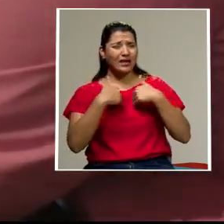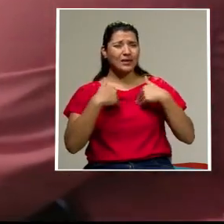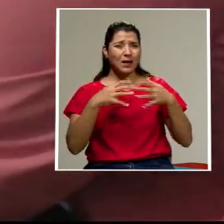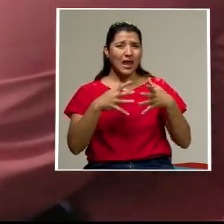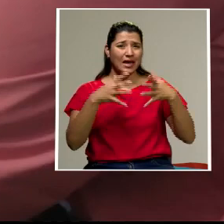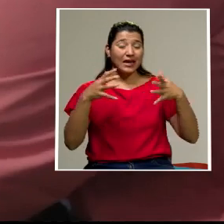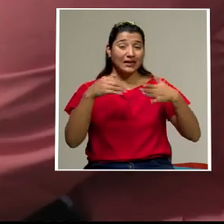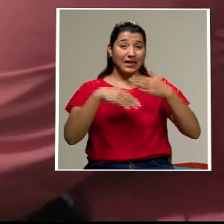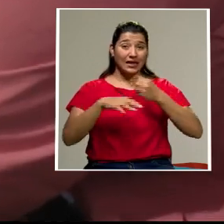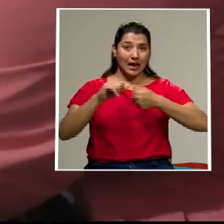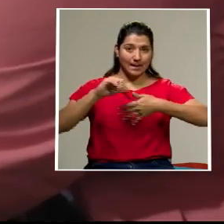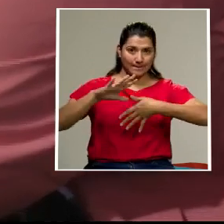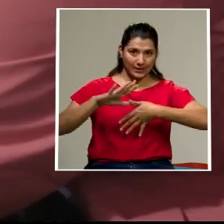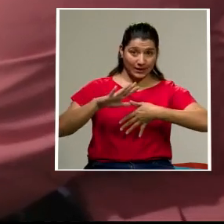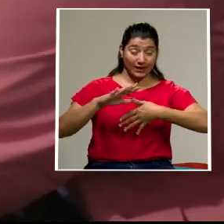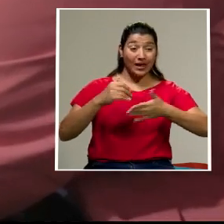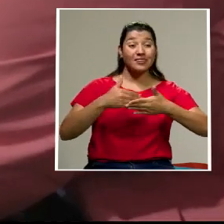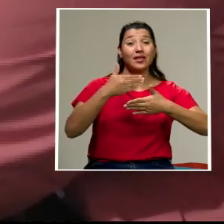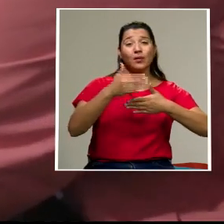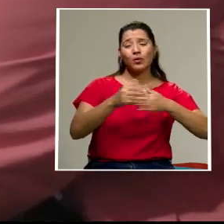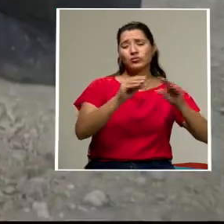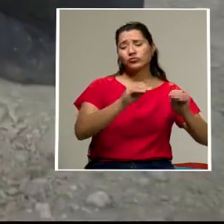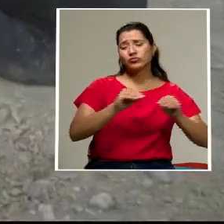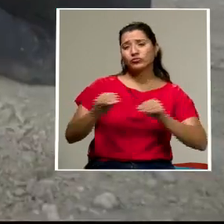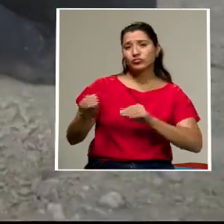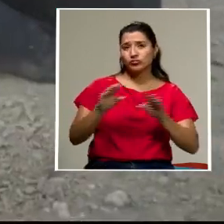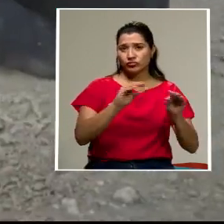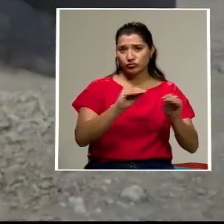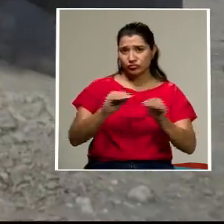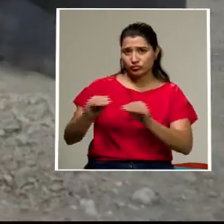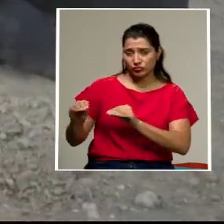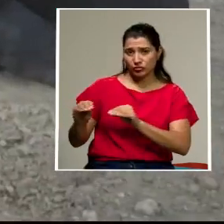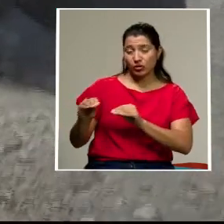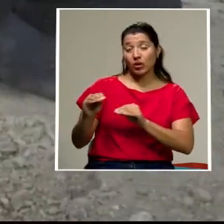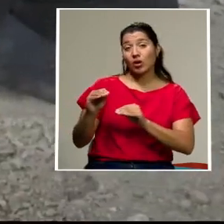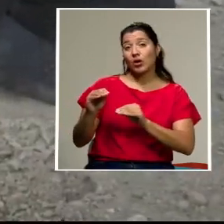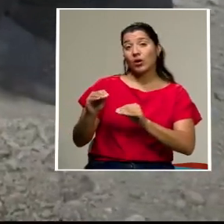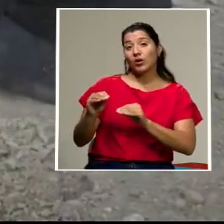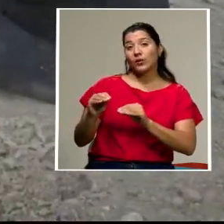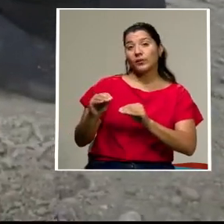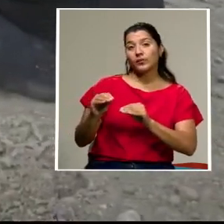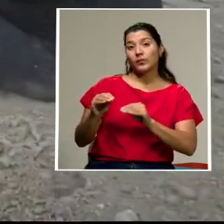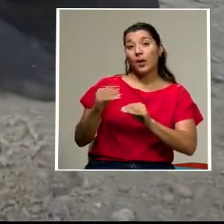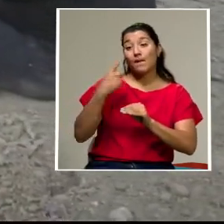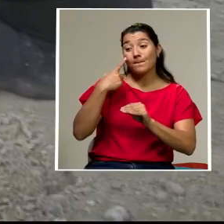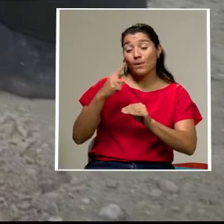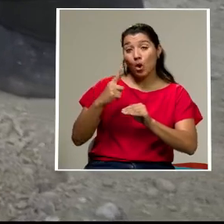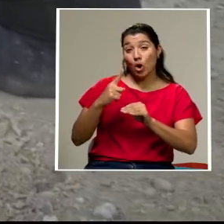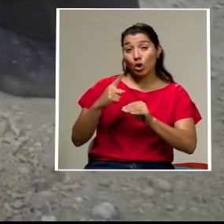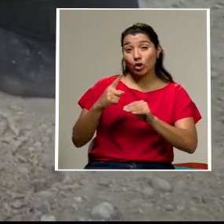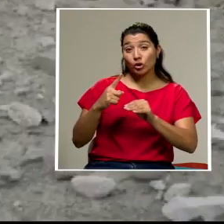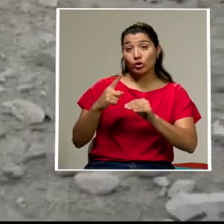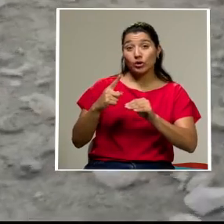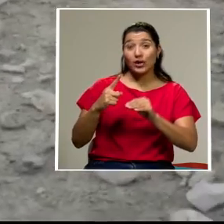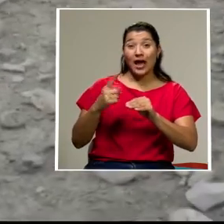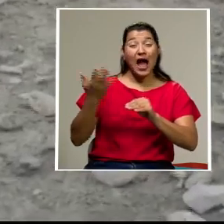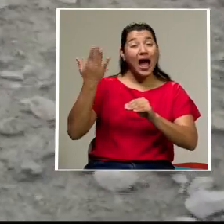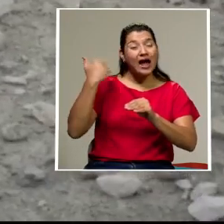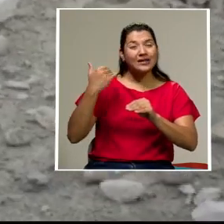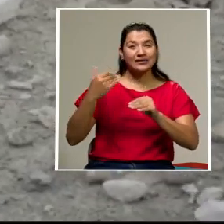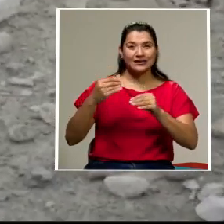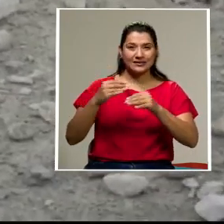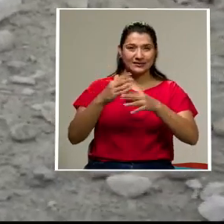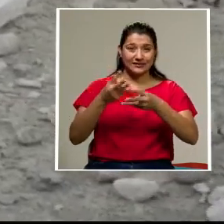y la Antártida, que migraron hace millones de años a través de porciones de tierra que estaban bajo el mar y que emergieron tras un descenso